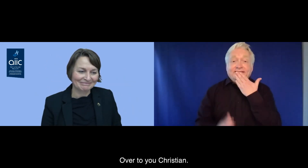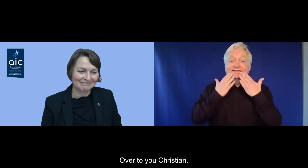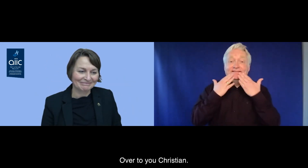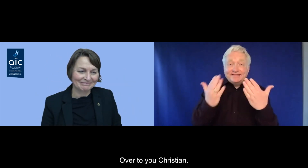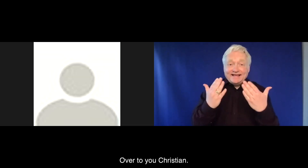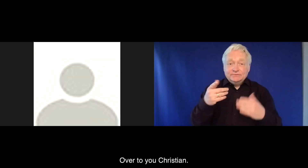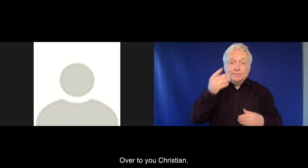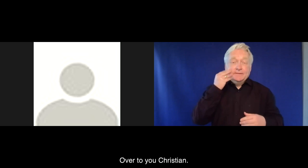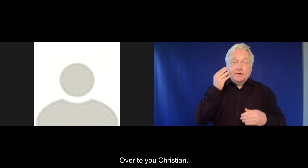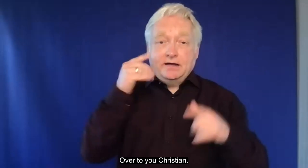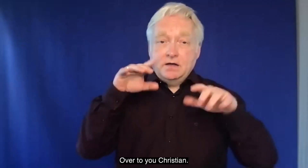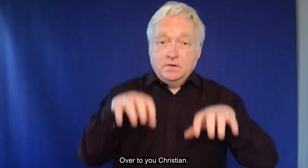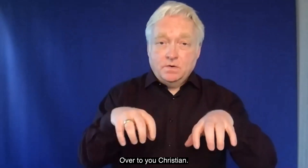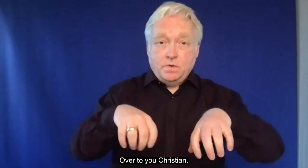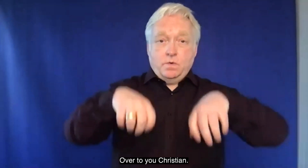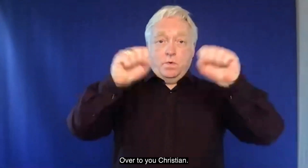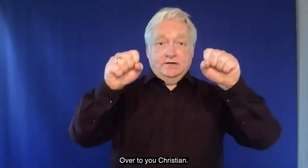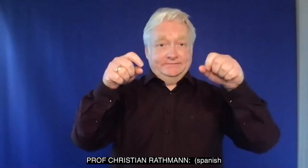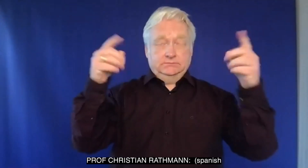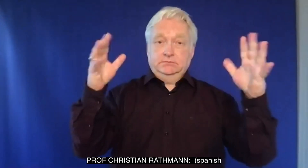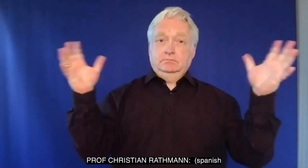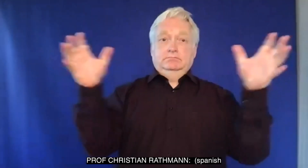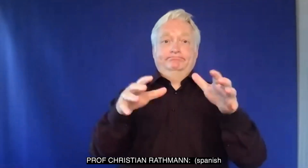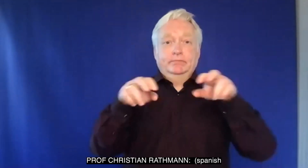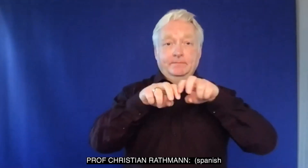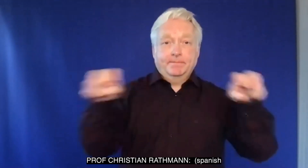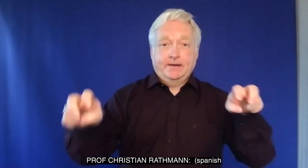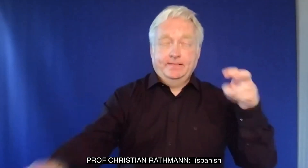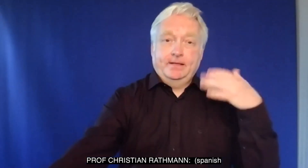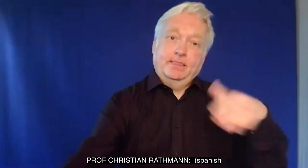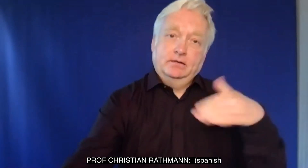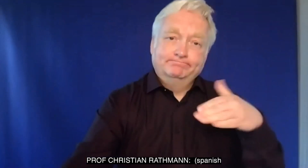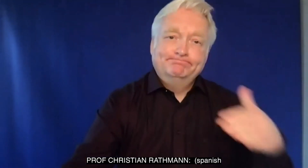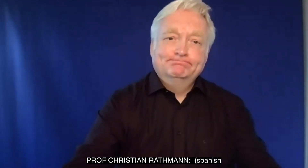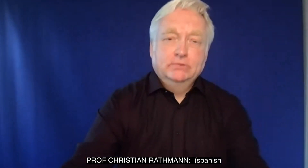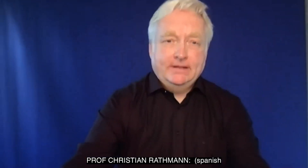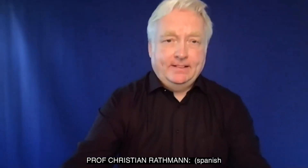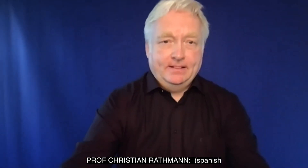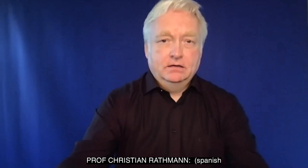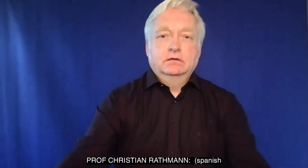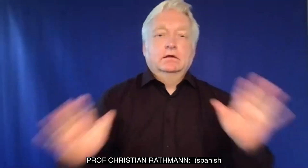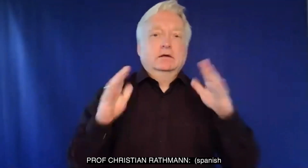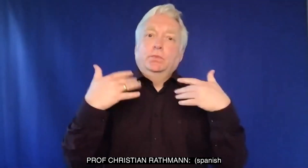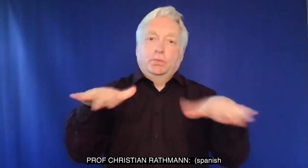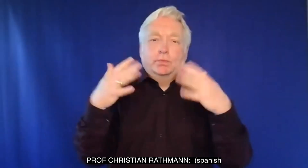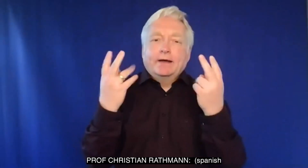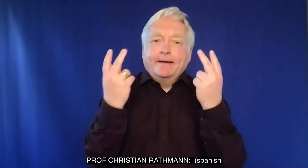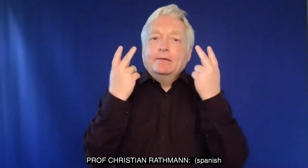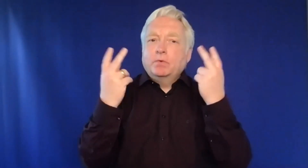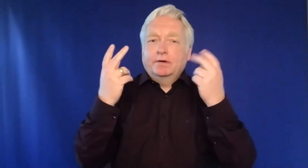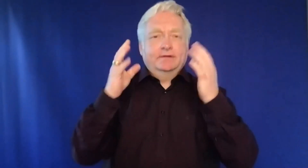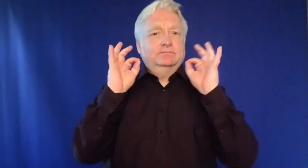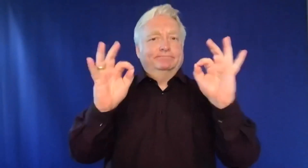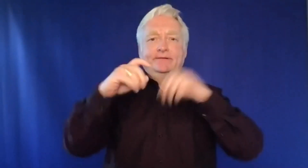El micrófono, por favor, Christian. Muchas gracias, Maya. Es un placer estar formando parte de este